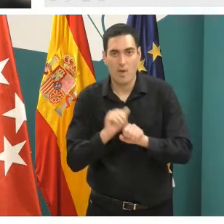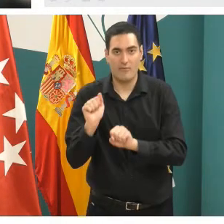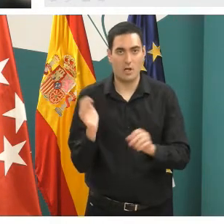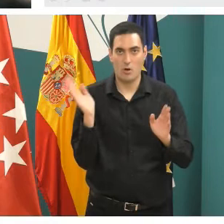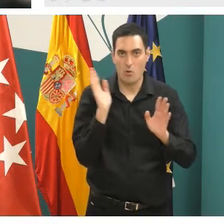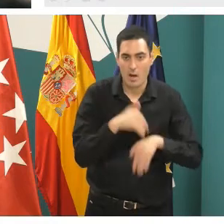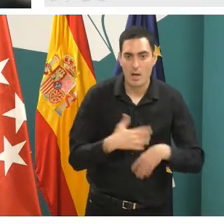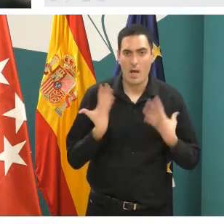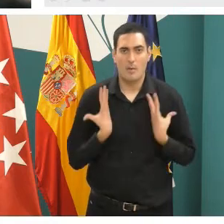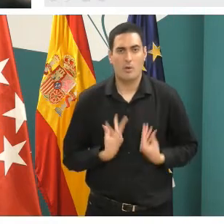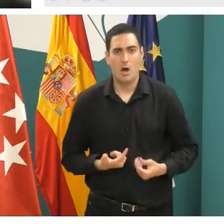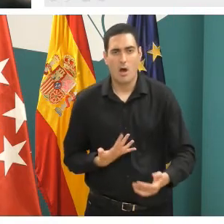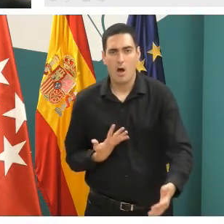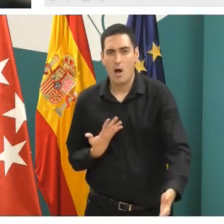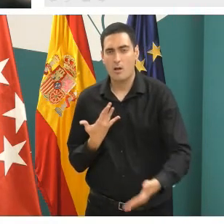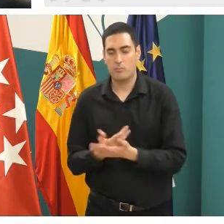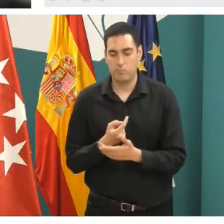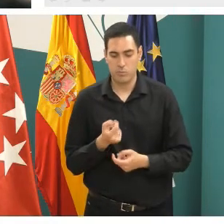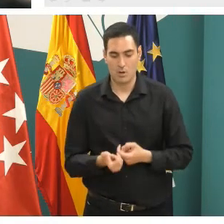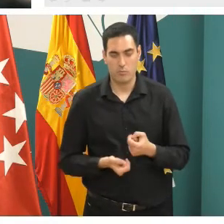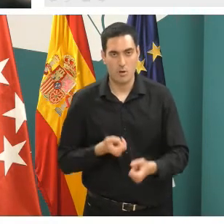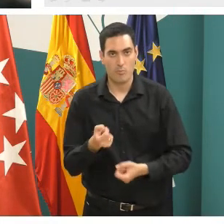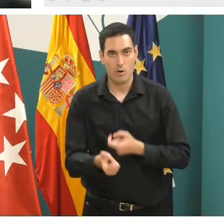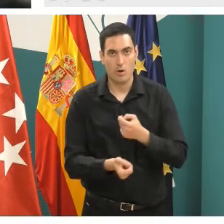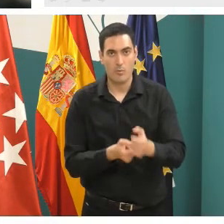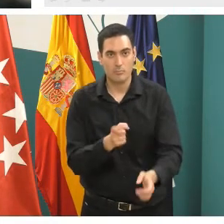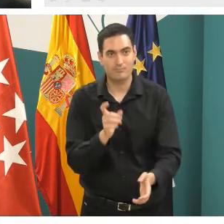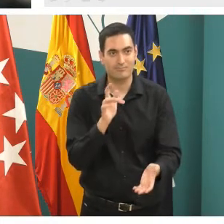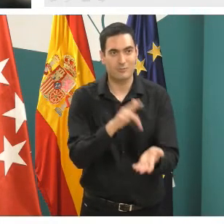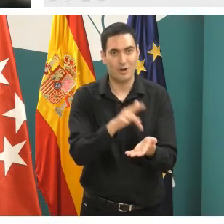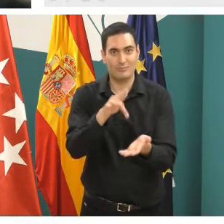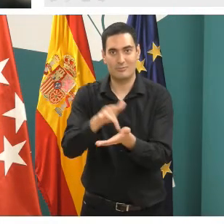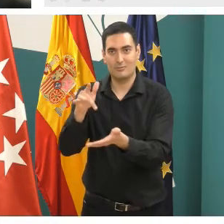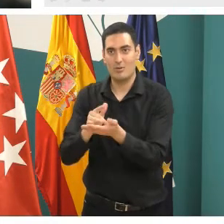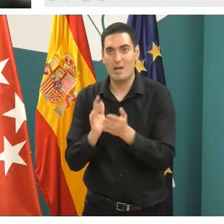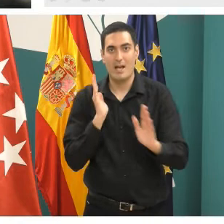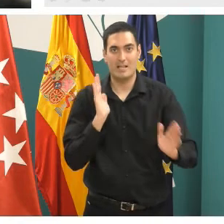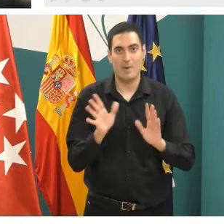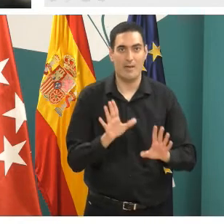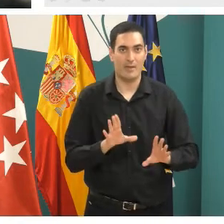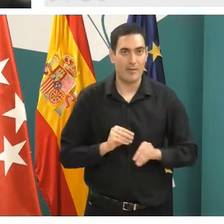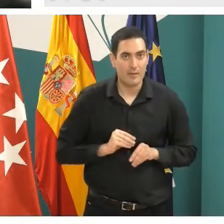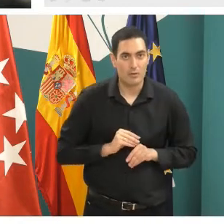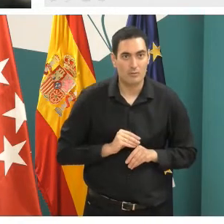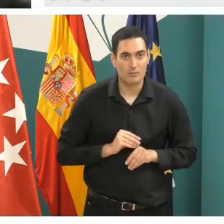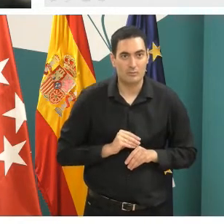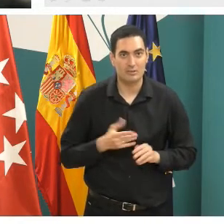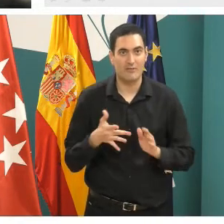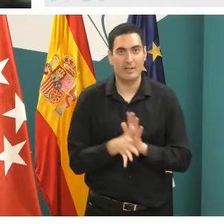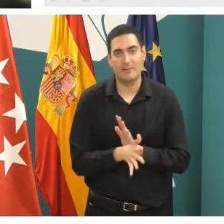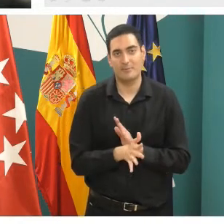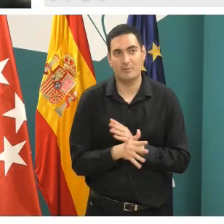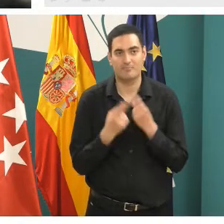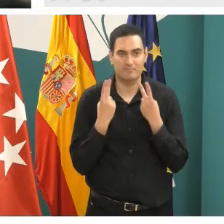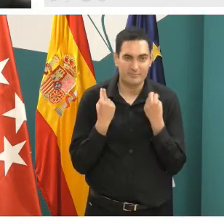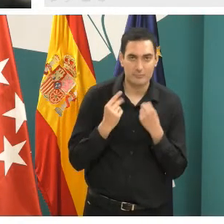depresión, hasta ir entrando poco a poco en etapas de aceptación, que no es resignación. La resignación